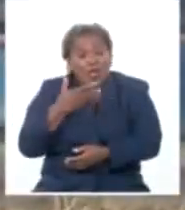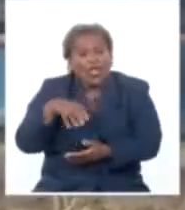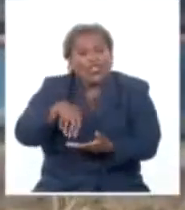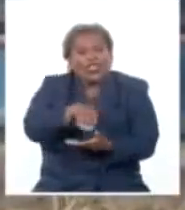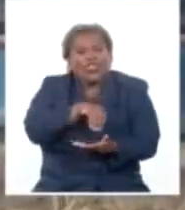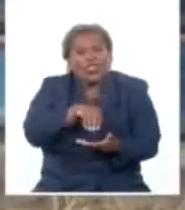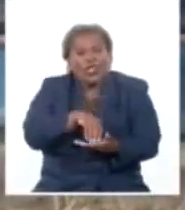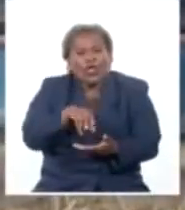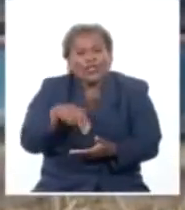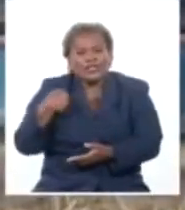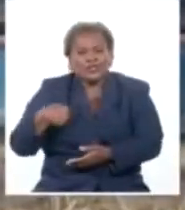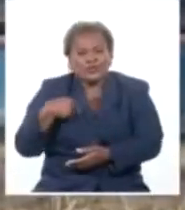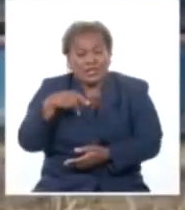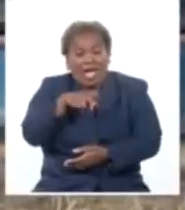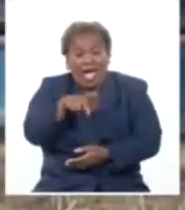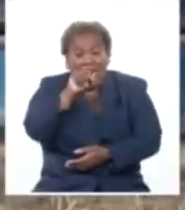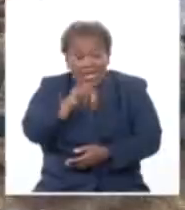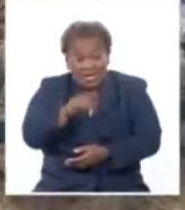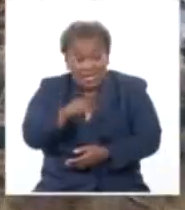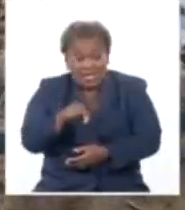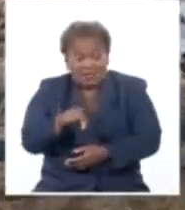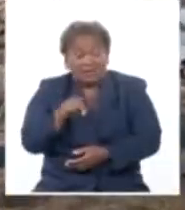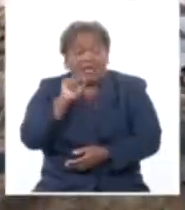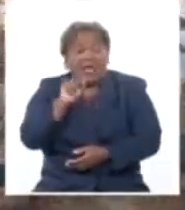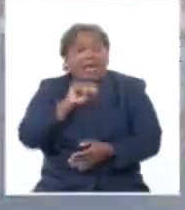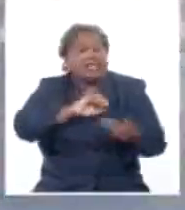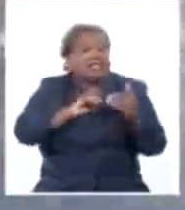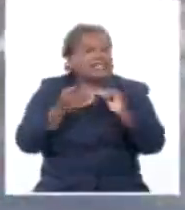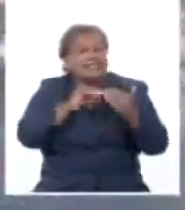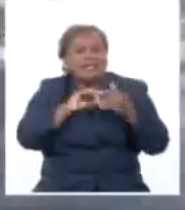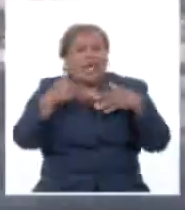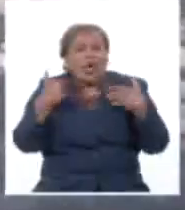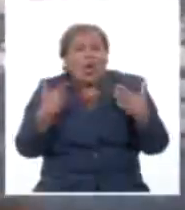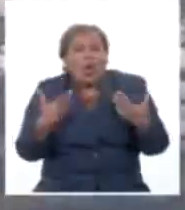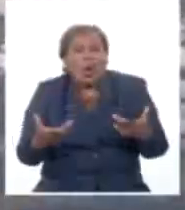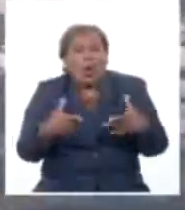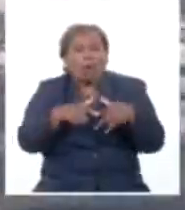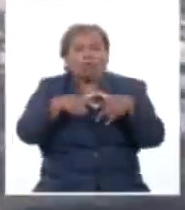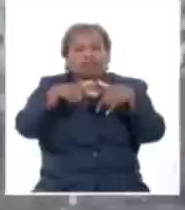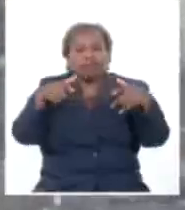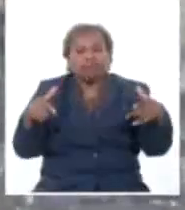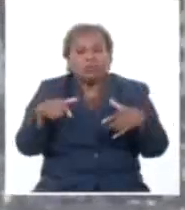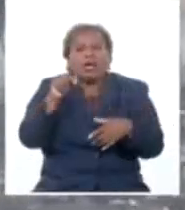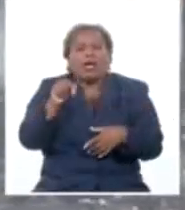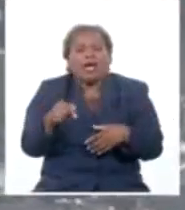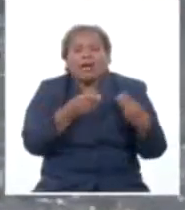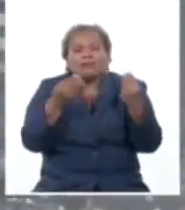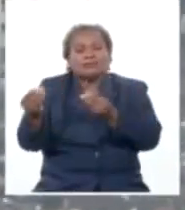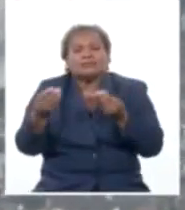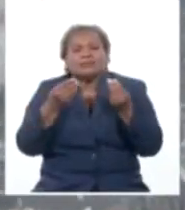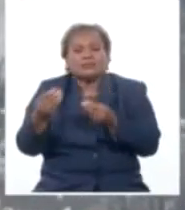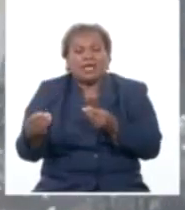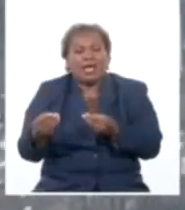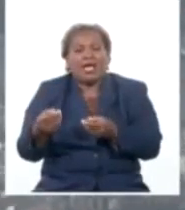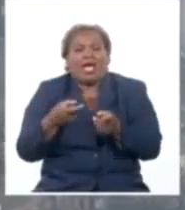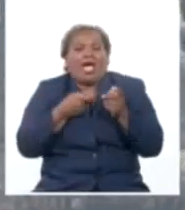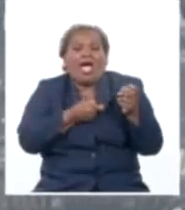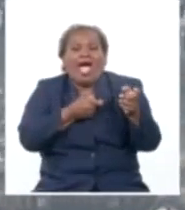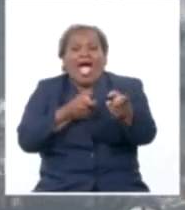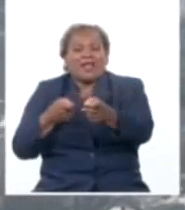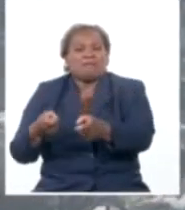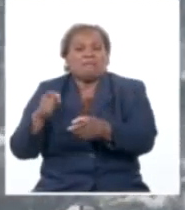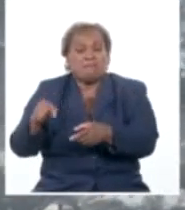los ministros de Defensa de la Unión Europea debaten cómo aumentar y acelerar el suministro de munición de artillería a las tropas de